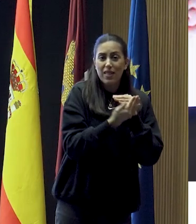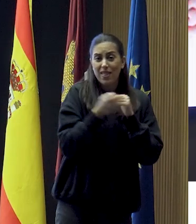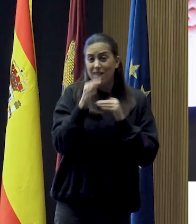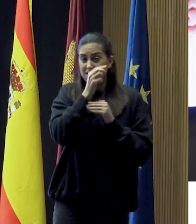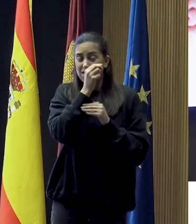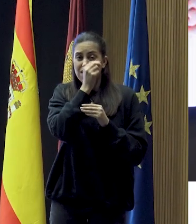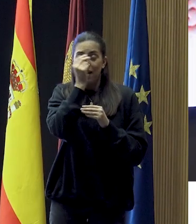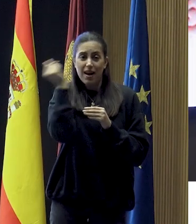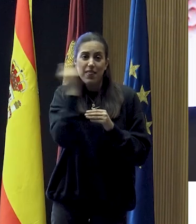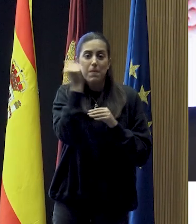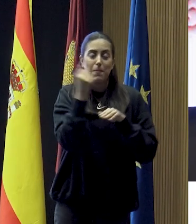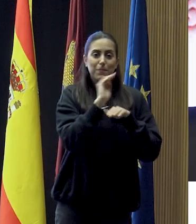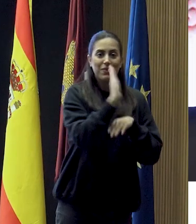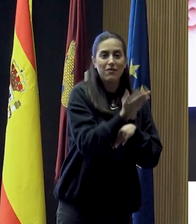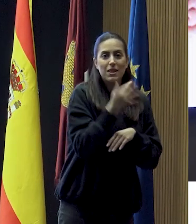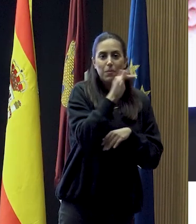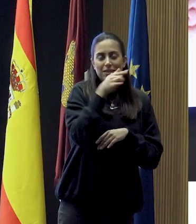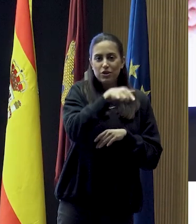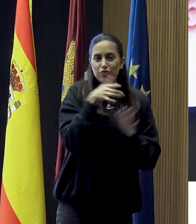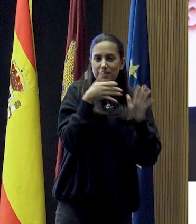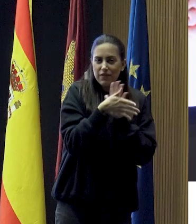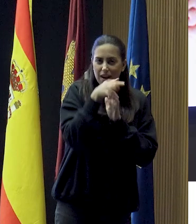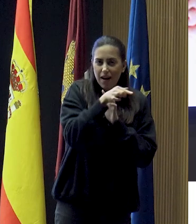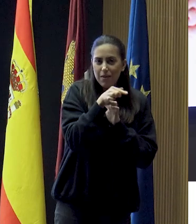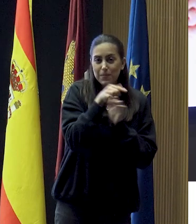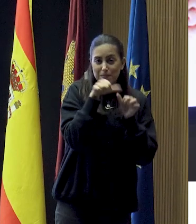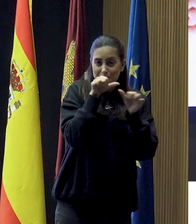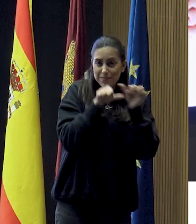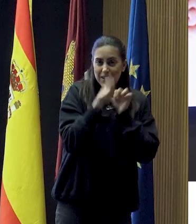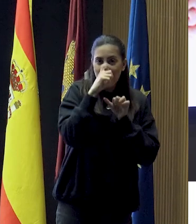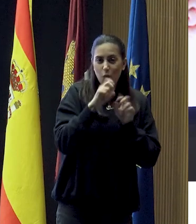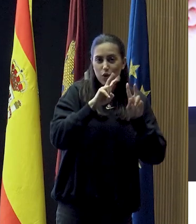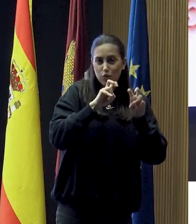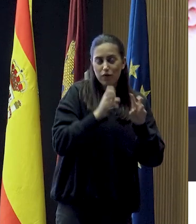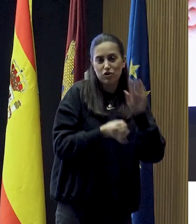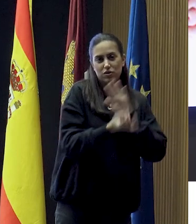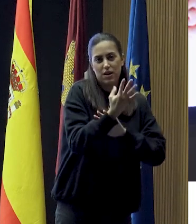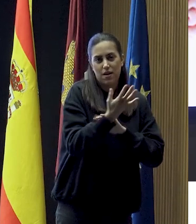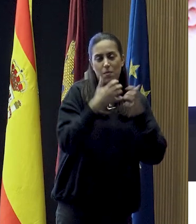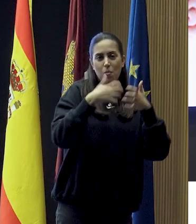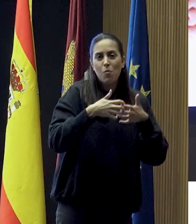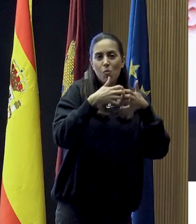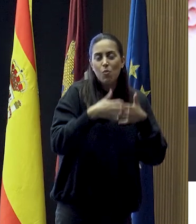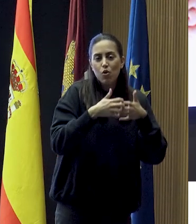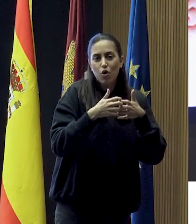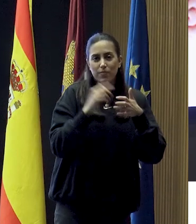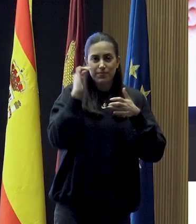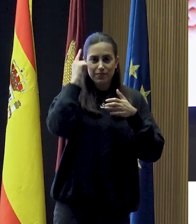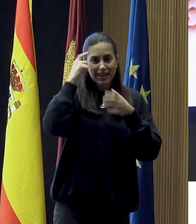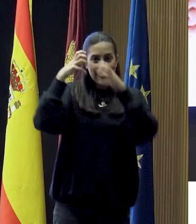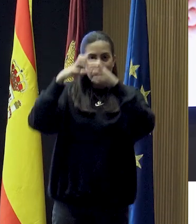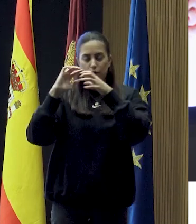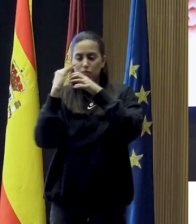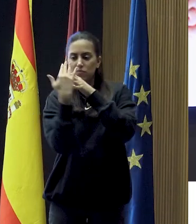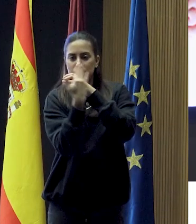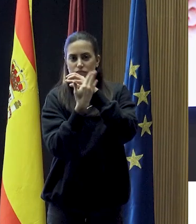Alzheimer, son, digamos, los motores para que se generen esos nuevos recuerdos. Ese motor, la región más importante del cerebro involucrada